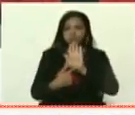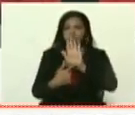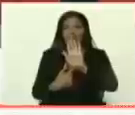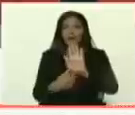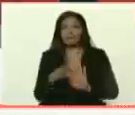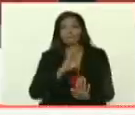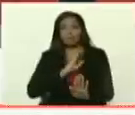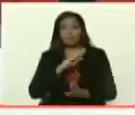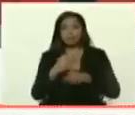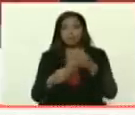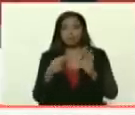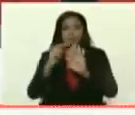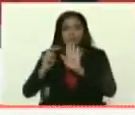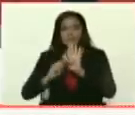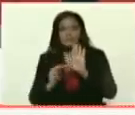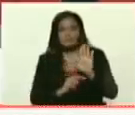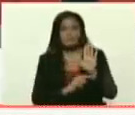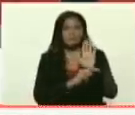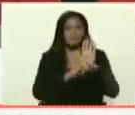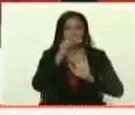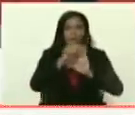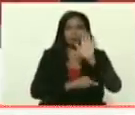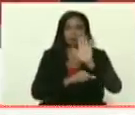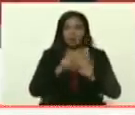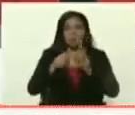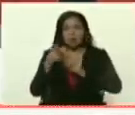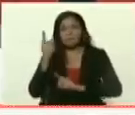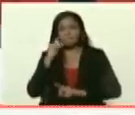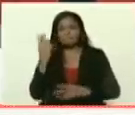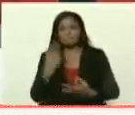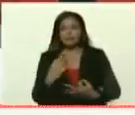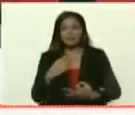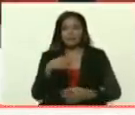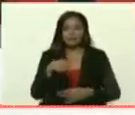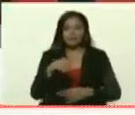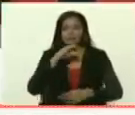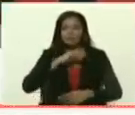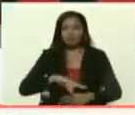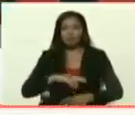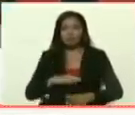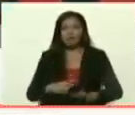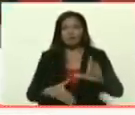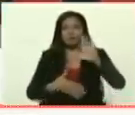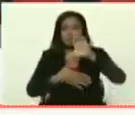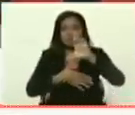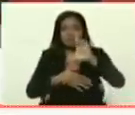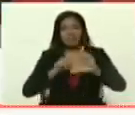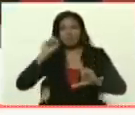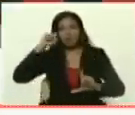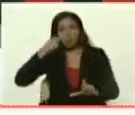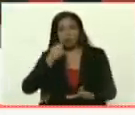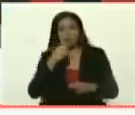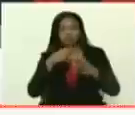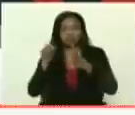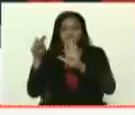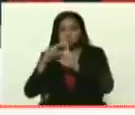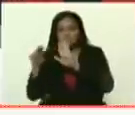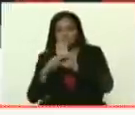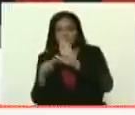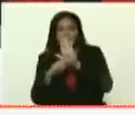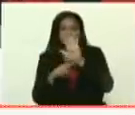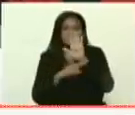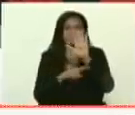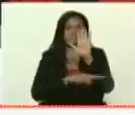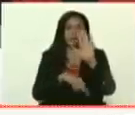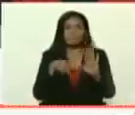personal diciéndole varias verdades de la historia de América Latina, que recuerde la historia de Allende, que le recuerde la historia